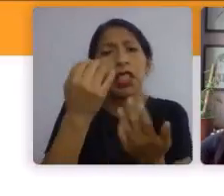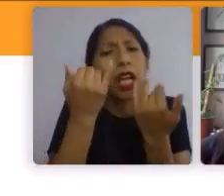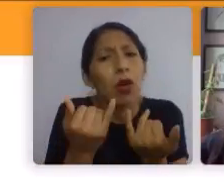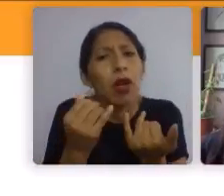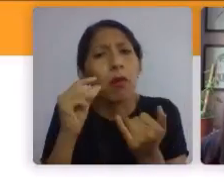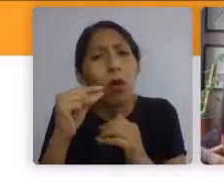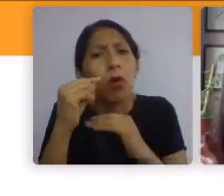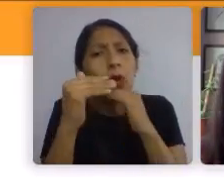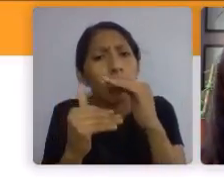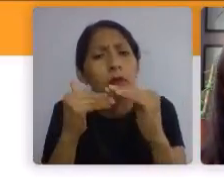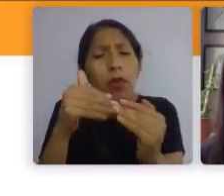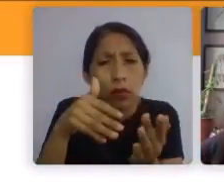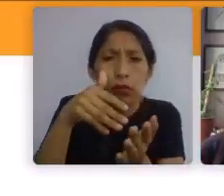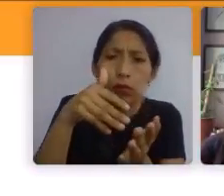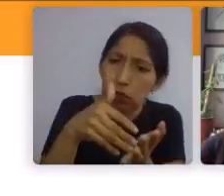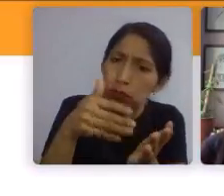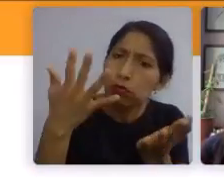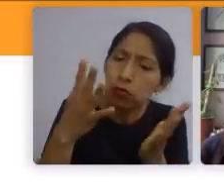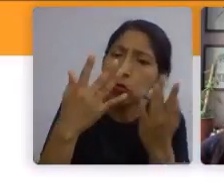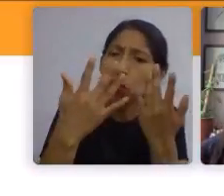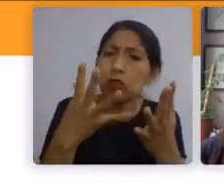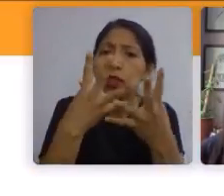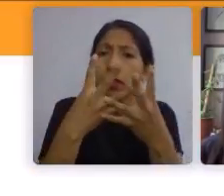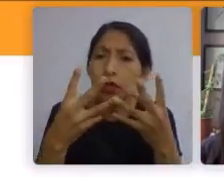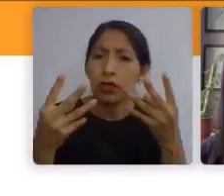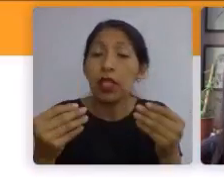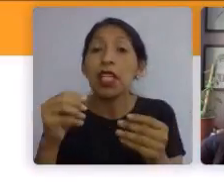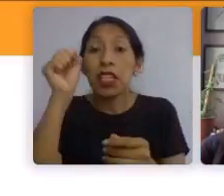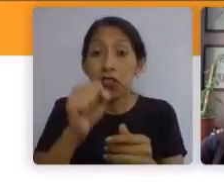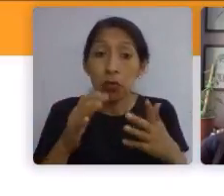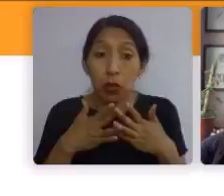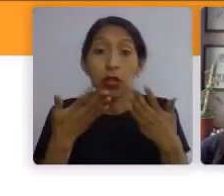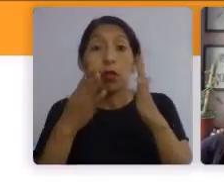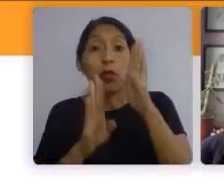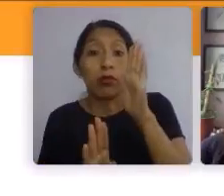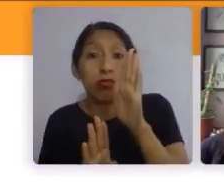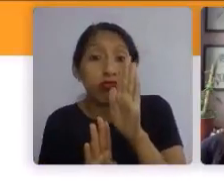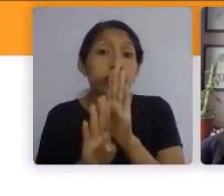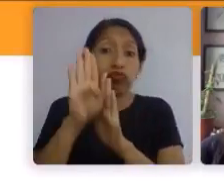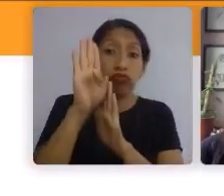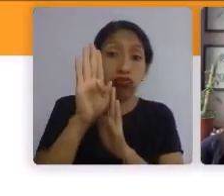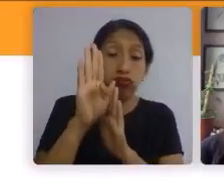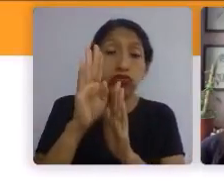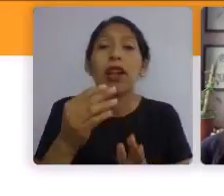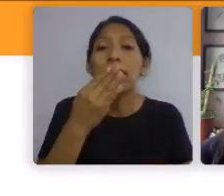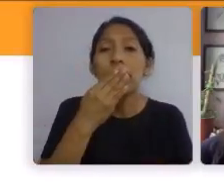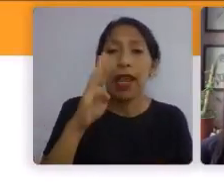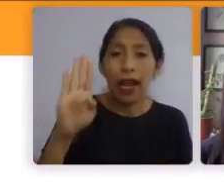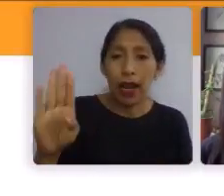flexibilizando, entonces tendería a haber un mayor crecimiento en la llegada de alemanes